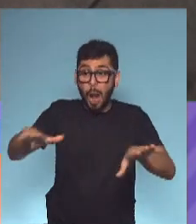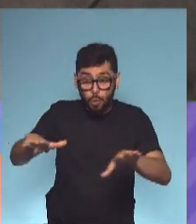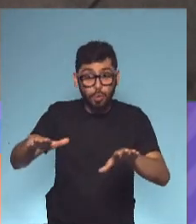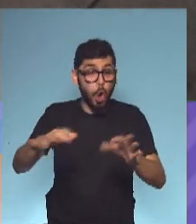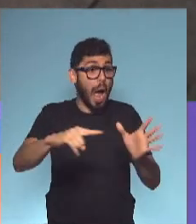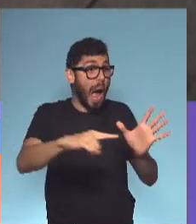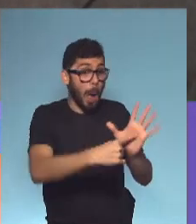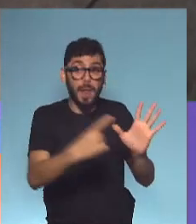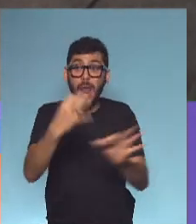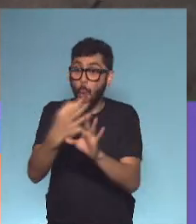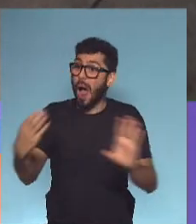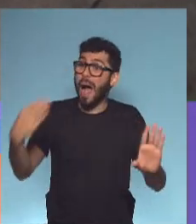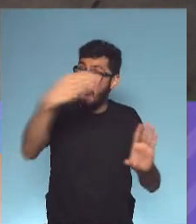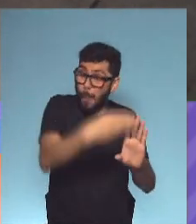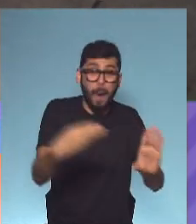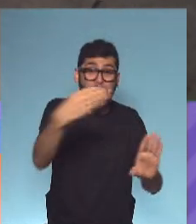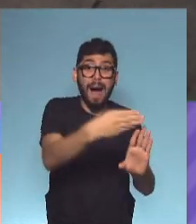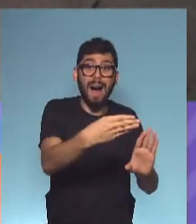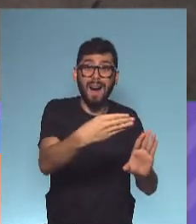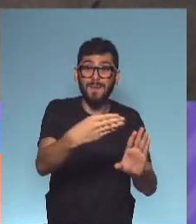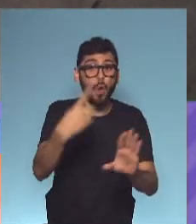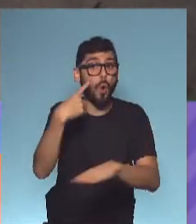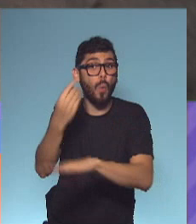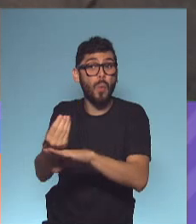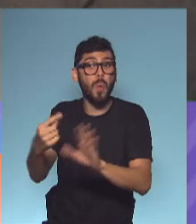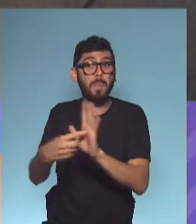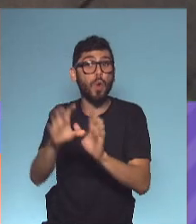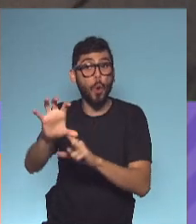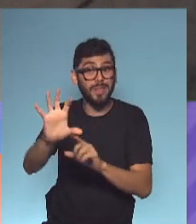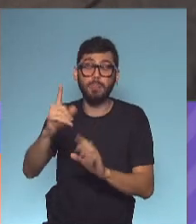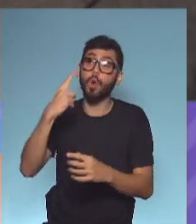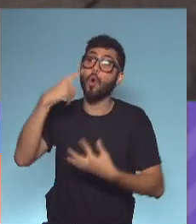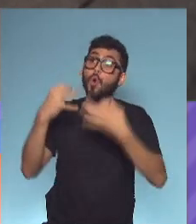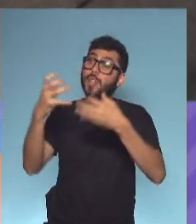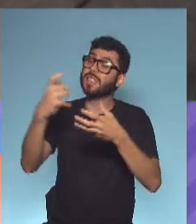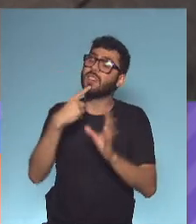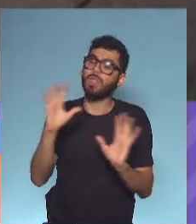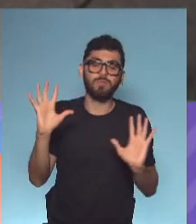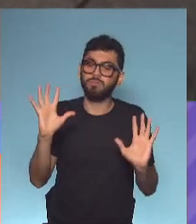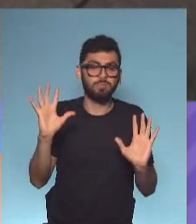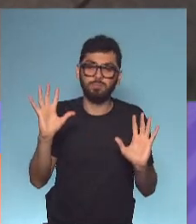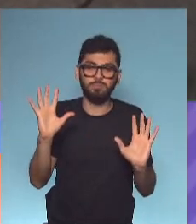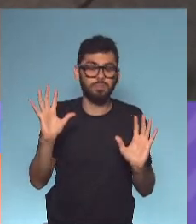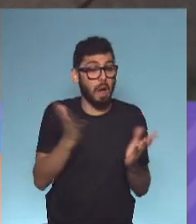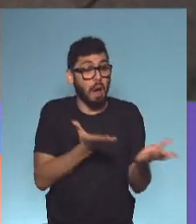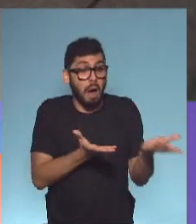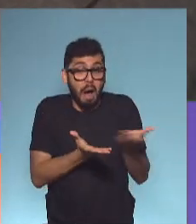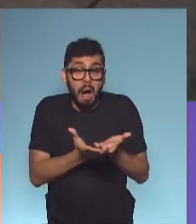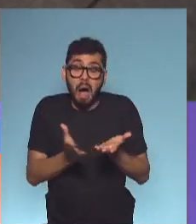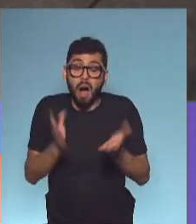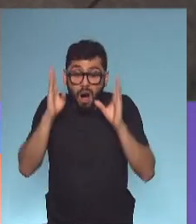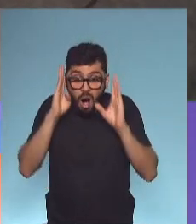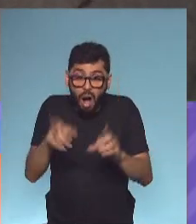colegios de la capital federal que provienen de la provincia de Buenos Aires? Seguro. Bueno, la Corte desestimó ese planteo y al